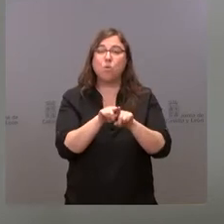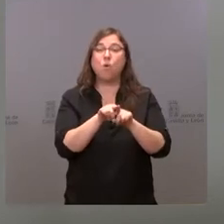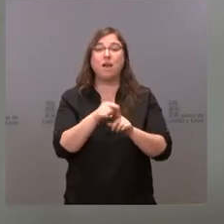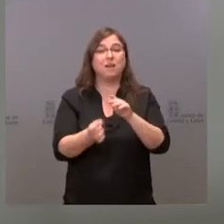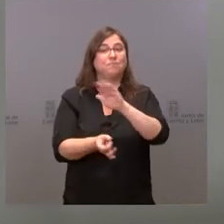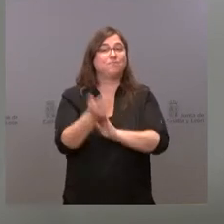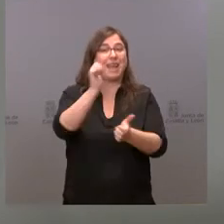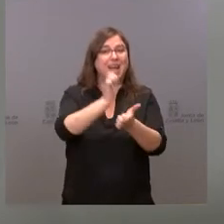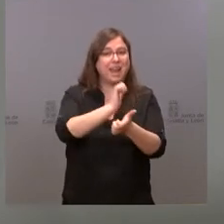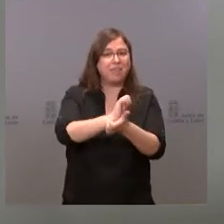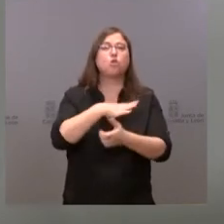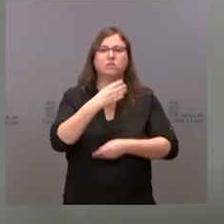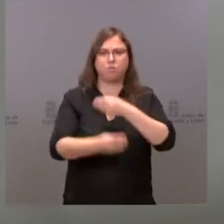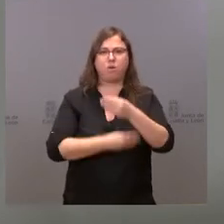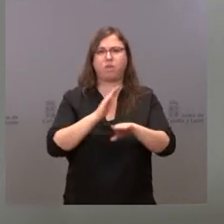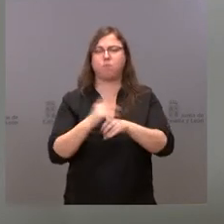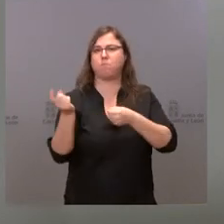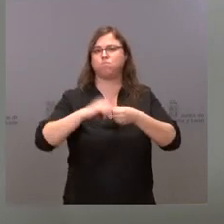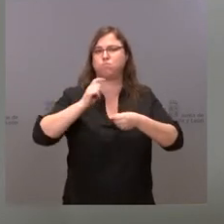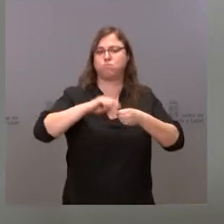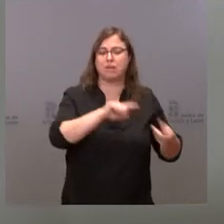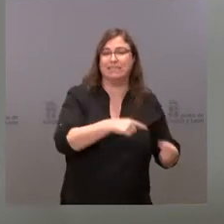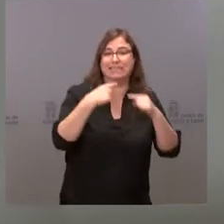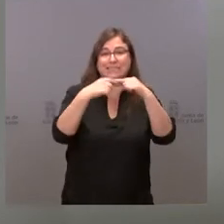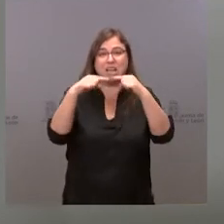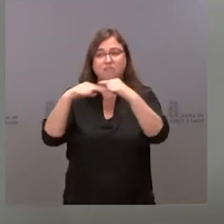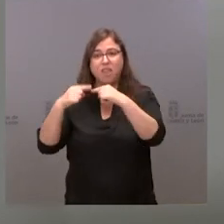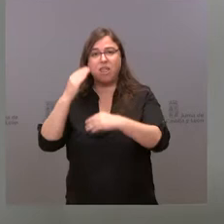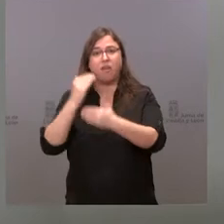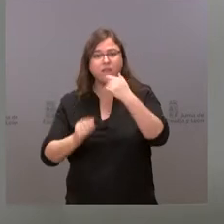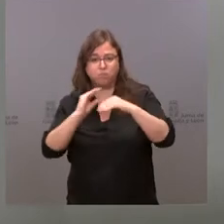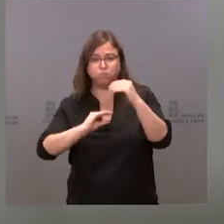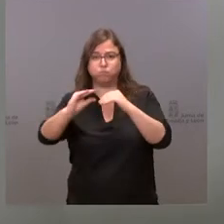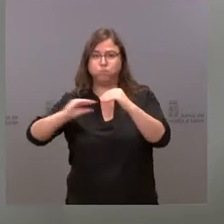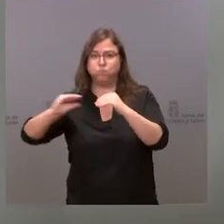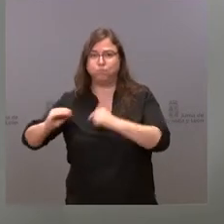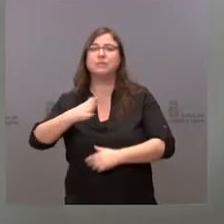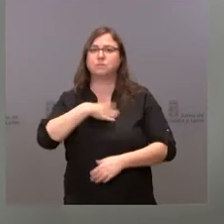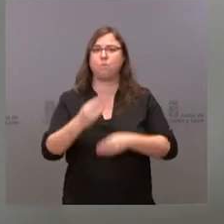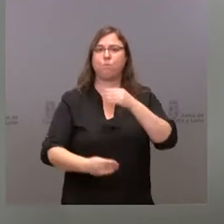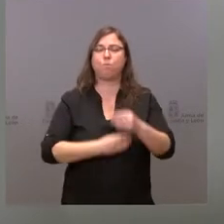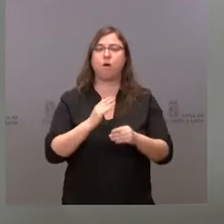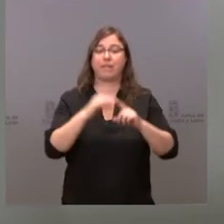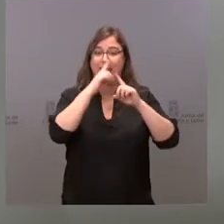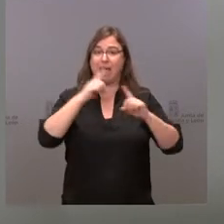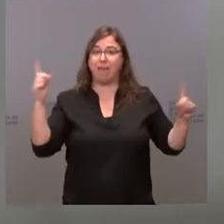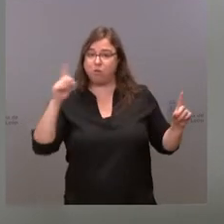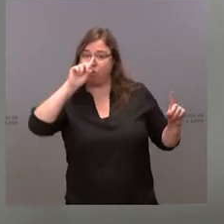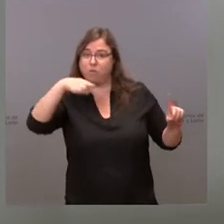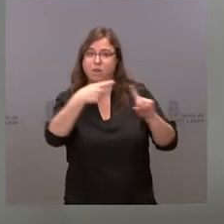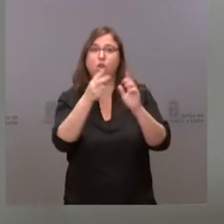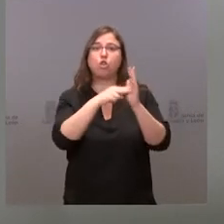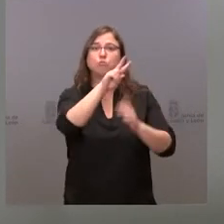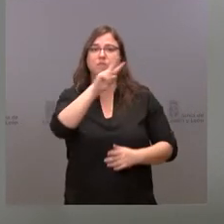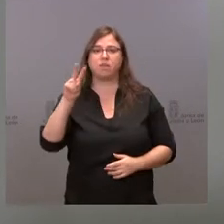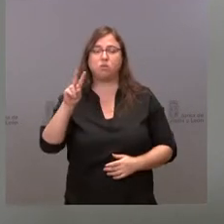correspondan para ir incorporando las transferencias finalistas adicionales que dispongamos a lo largo el año 2022 y muy en particular